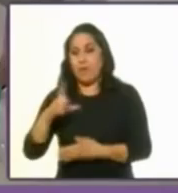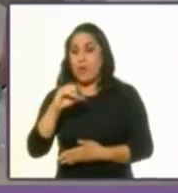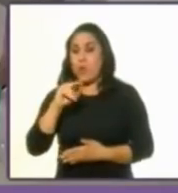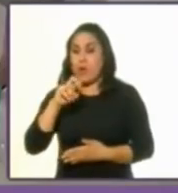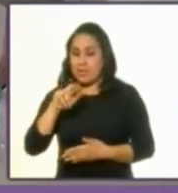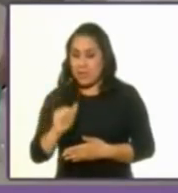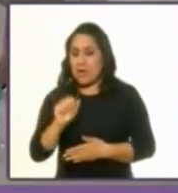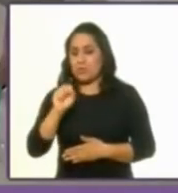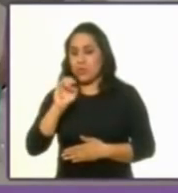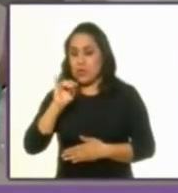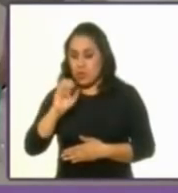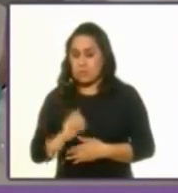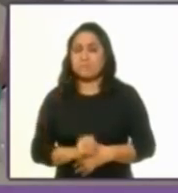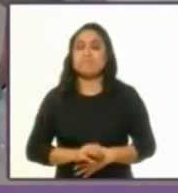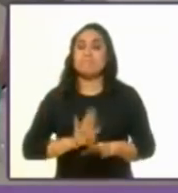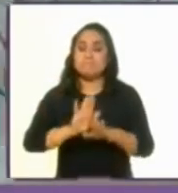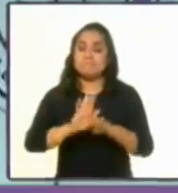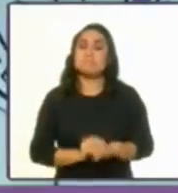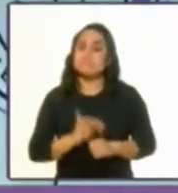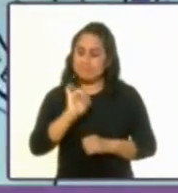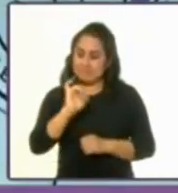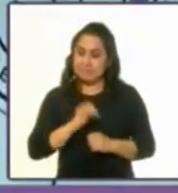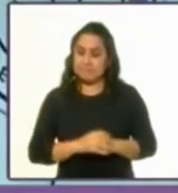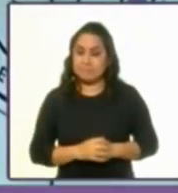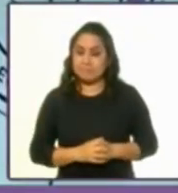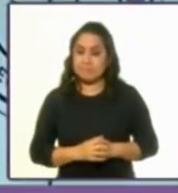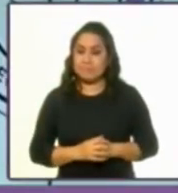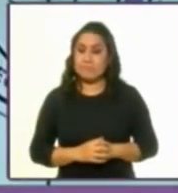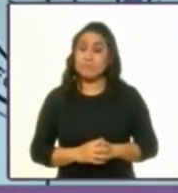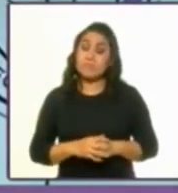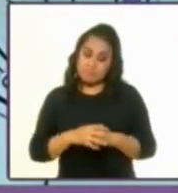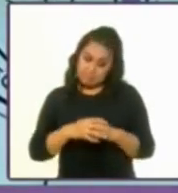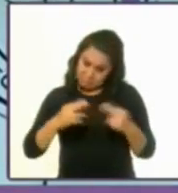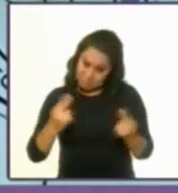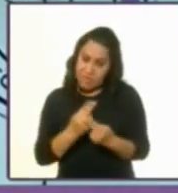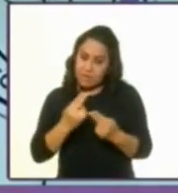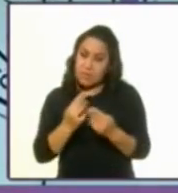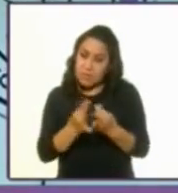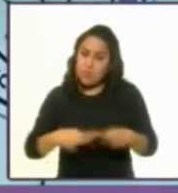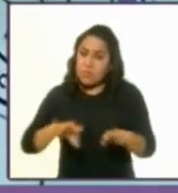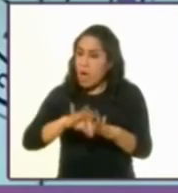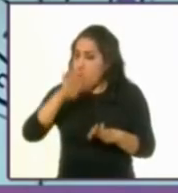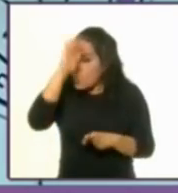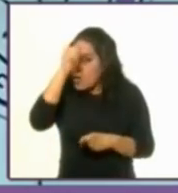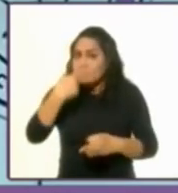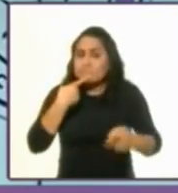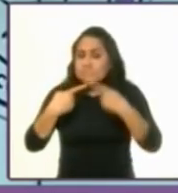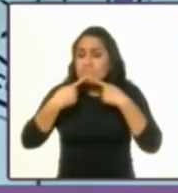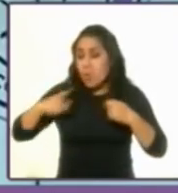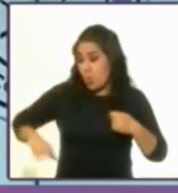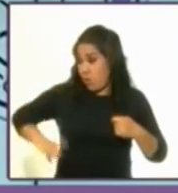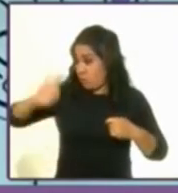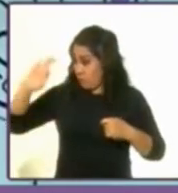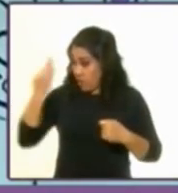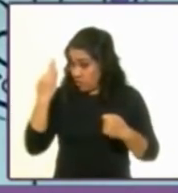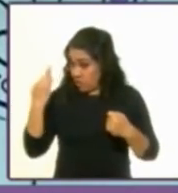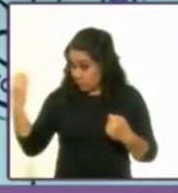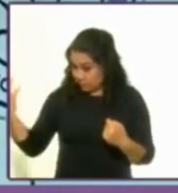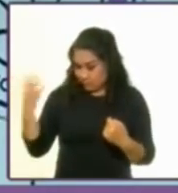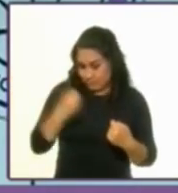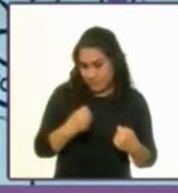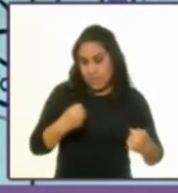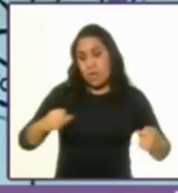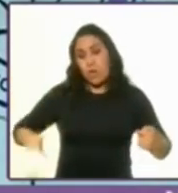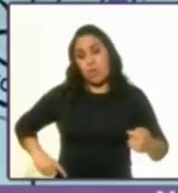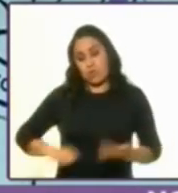y es muy importante hacer un acuerdo con el gobierno federal para que el gobierno de la ciudad de méxico tome en